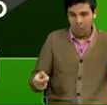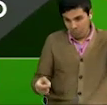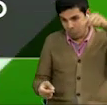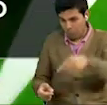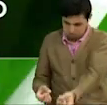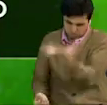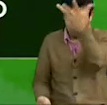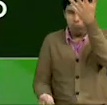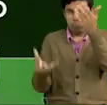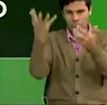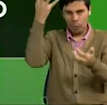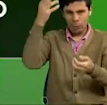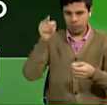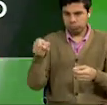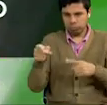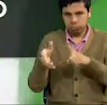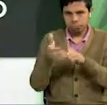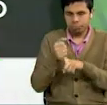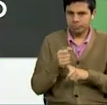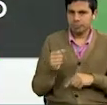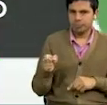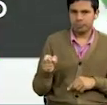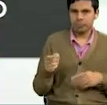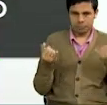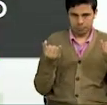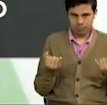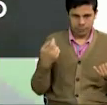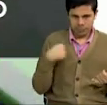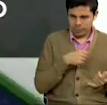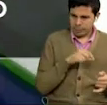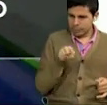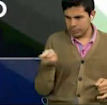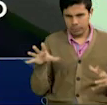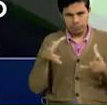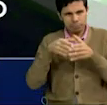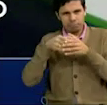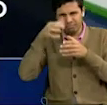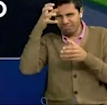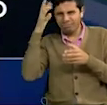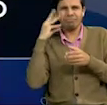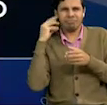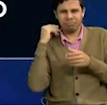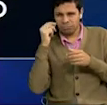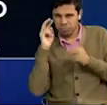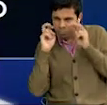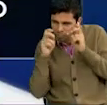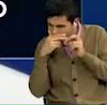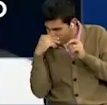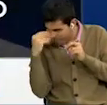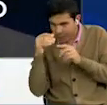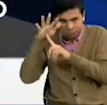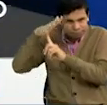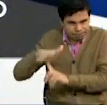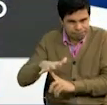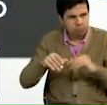operación y en ellos la inteligencia y las unidades que han podido llegar hasta